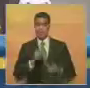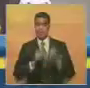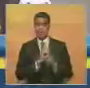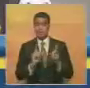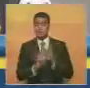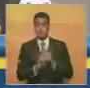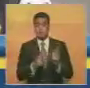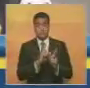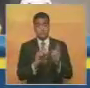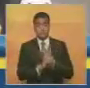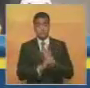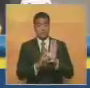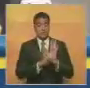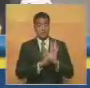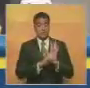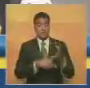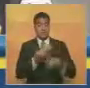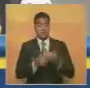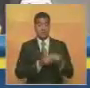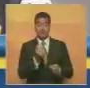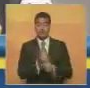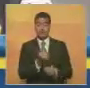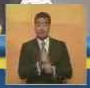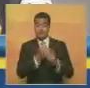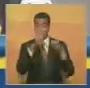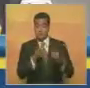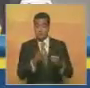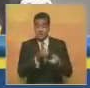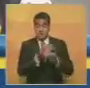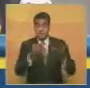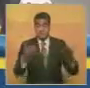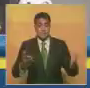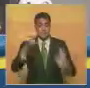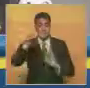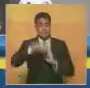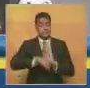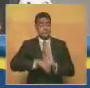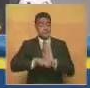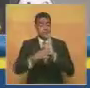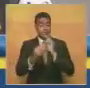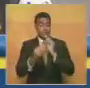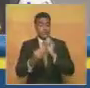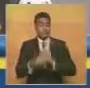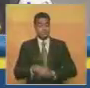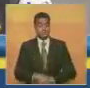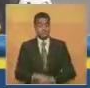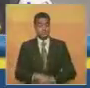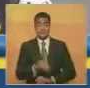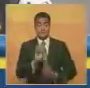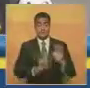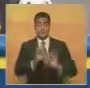sustitución de la Ley Orgánica del Trabajo debe ser amplia y profundamente discutida,